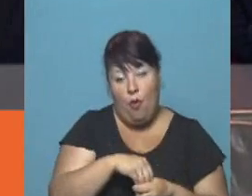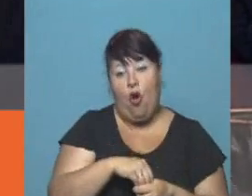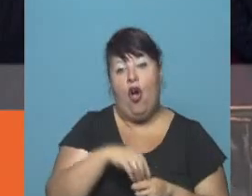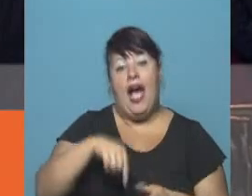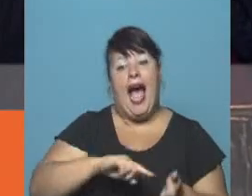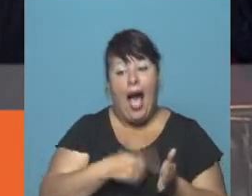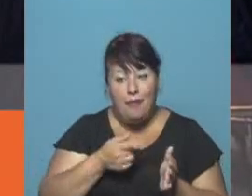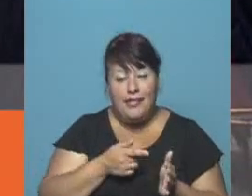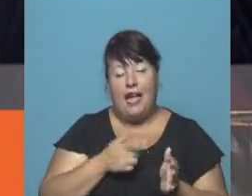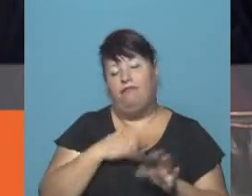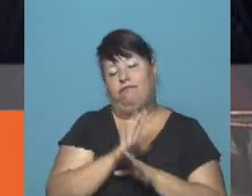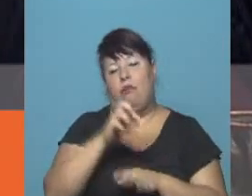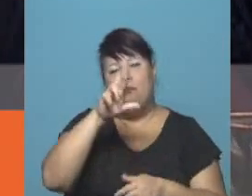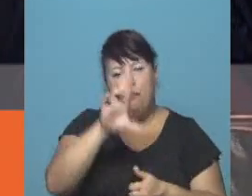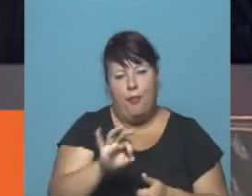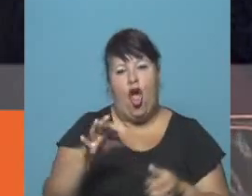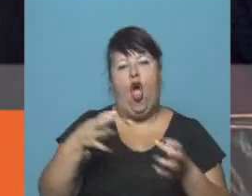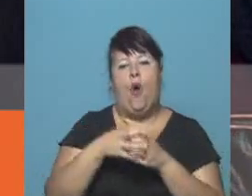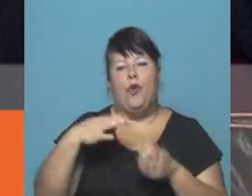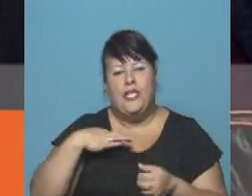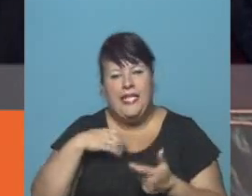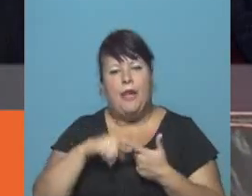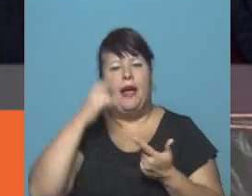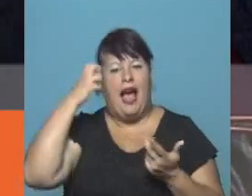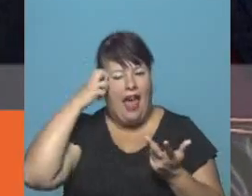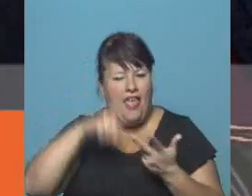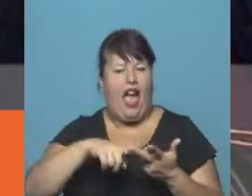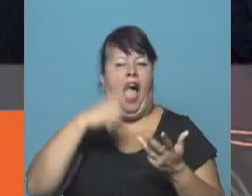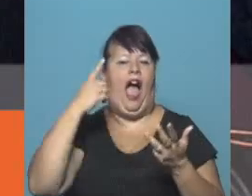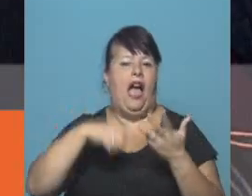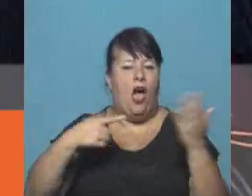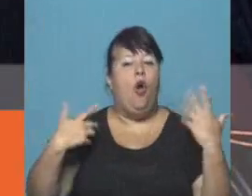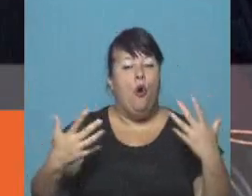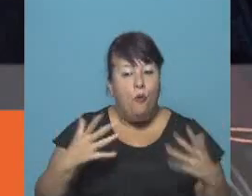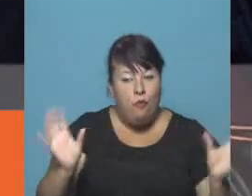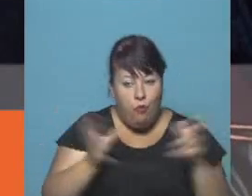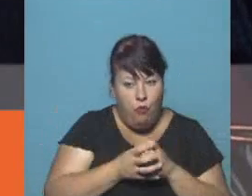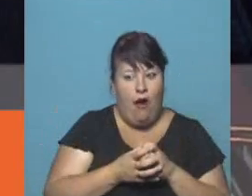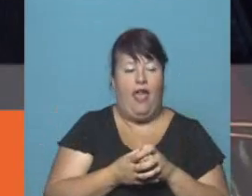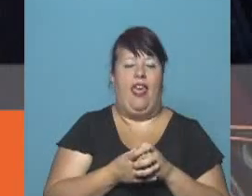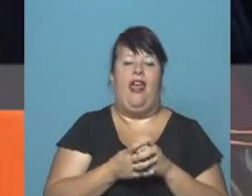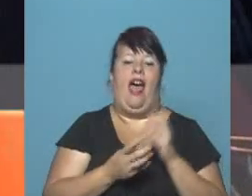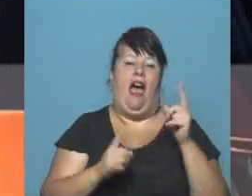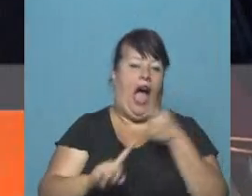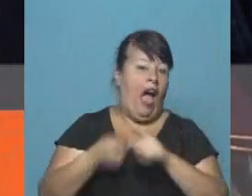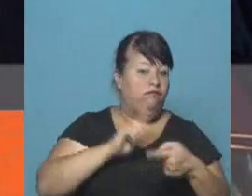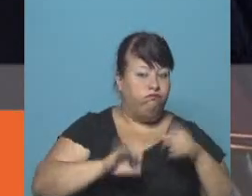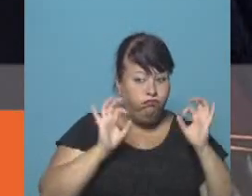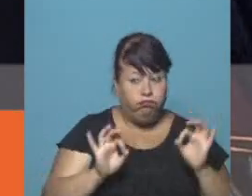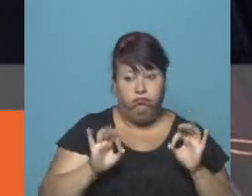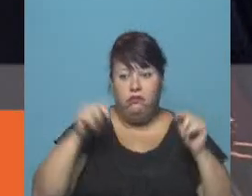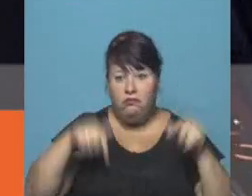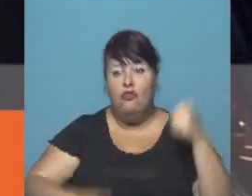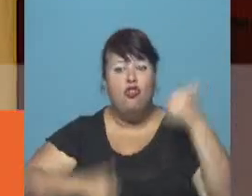la ciudad, me refiero al PRO, la coalición cívica, la Unión Cívica Radical, puedan establecer los marcos de acuerdo y